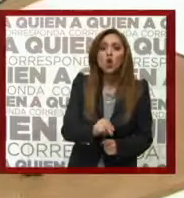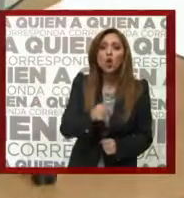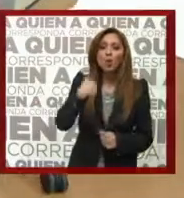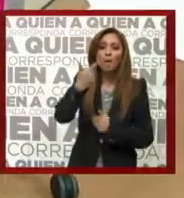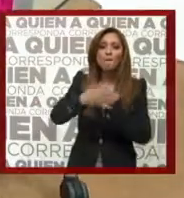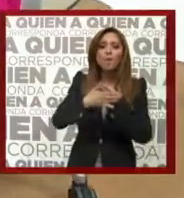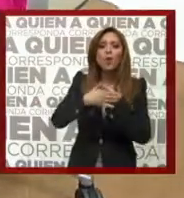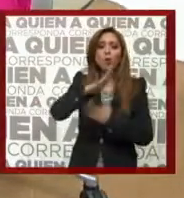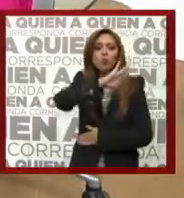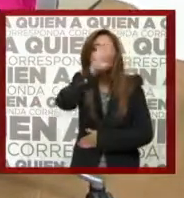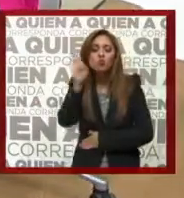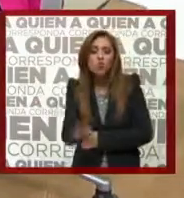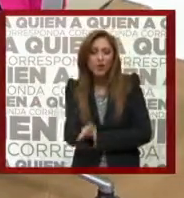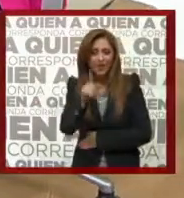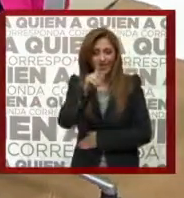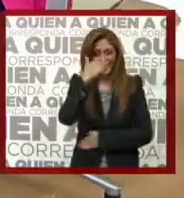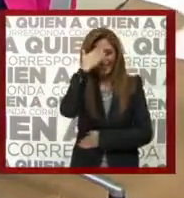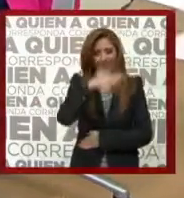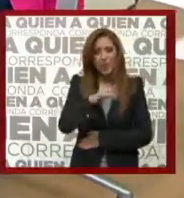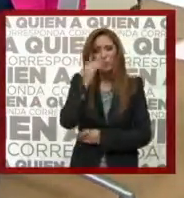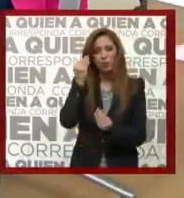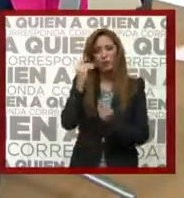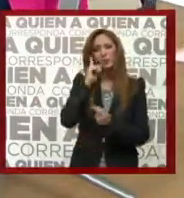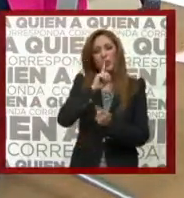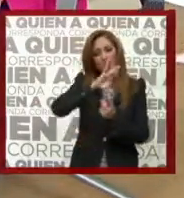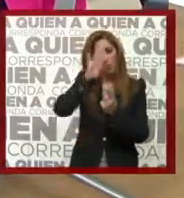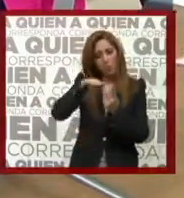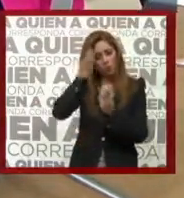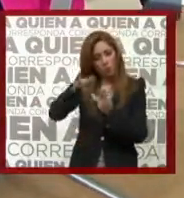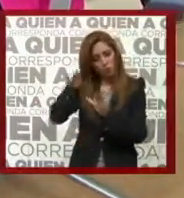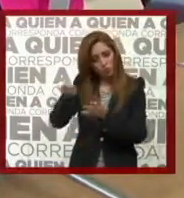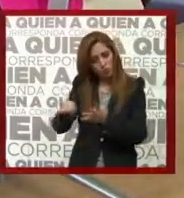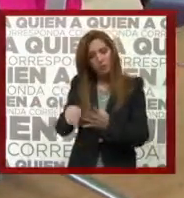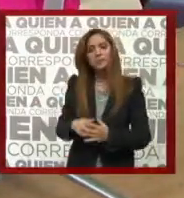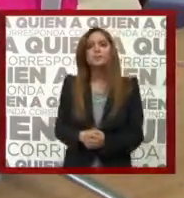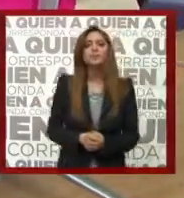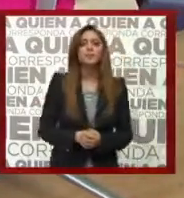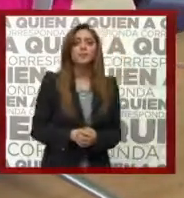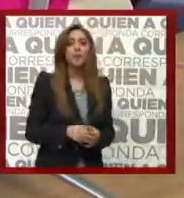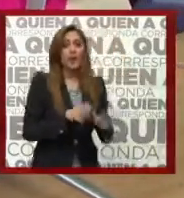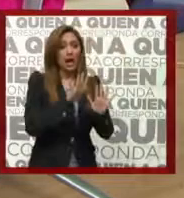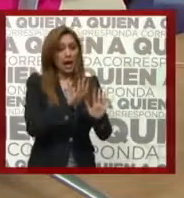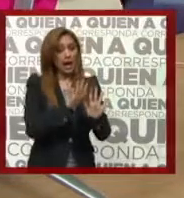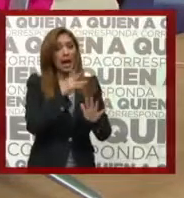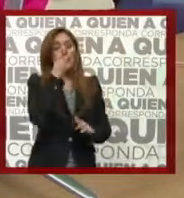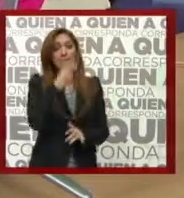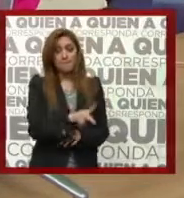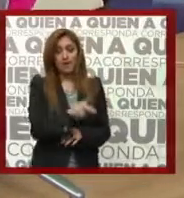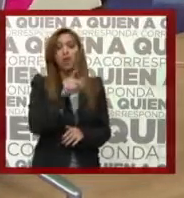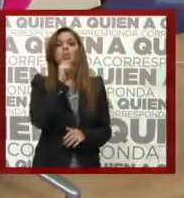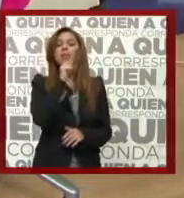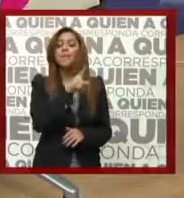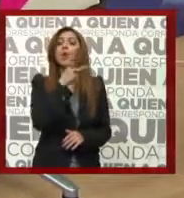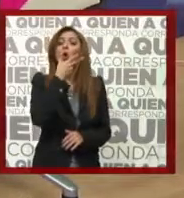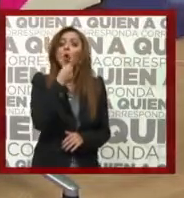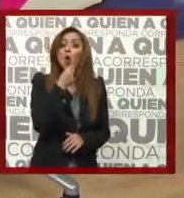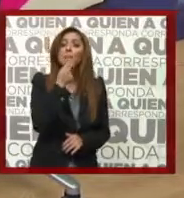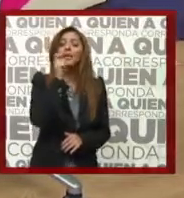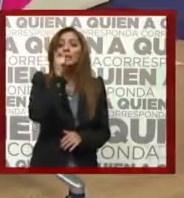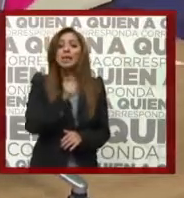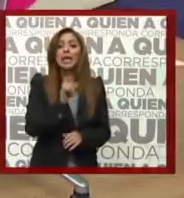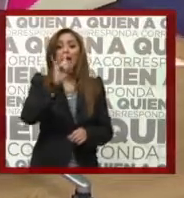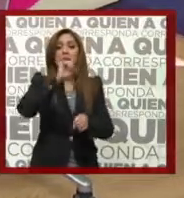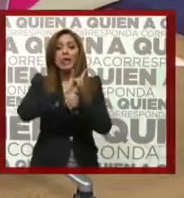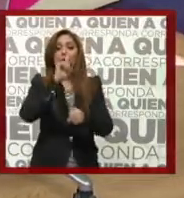todos los feminicidios que tenemos. Ok, pero en esto hay quienes ya están abusando, porque también hay hombres que engañan a la